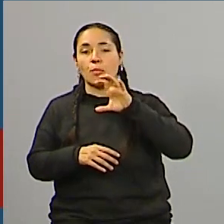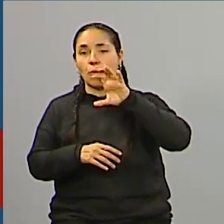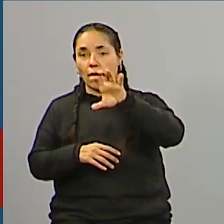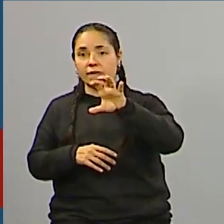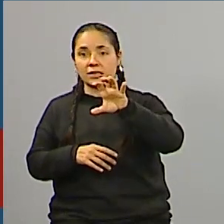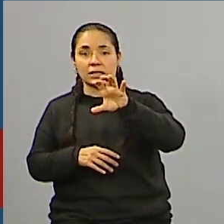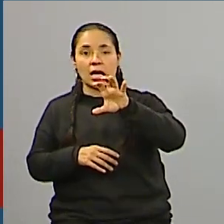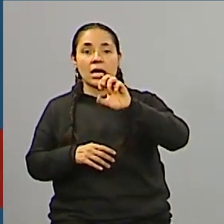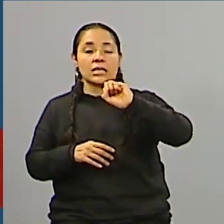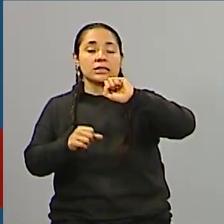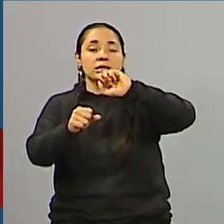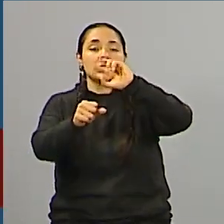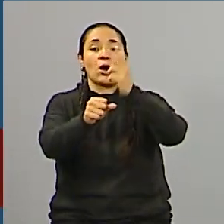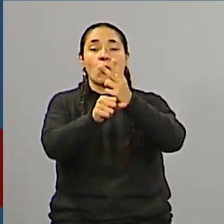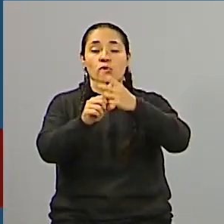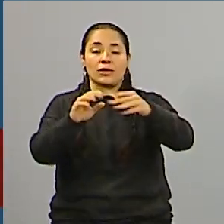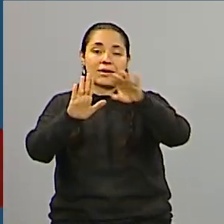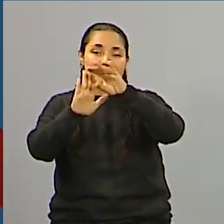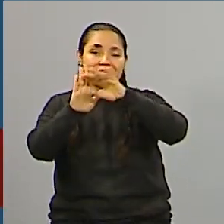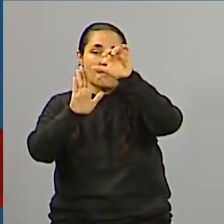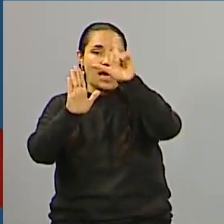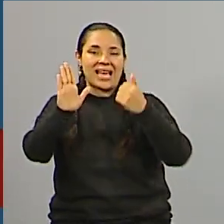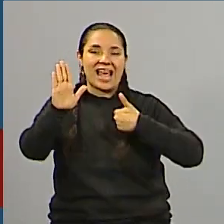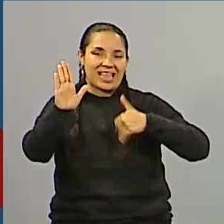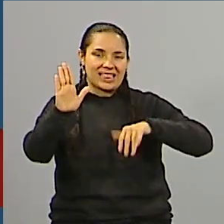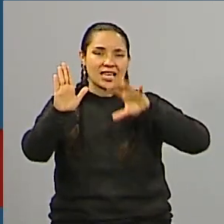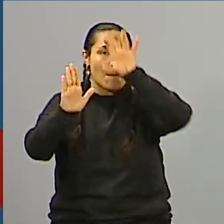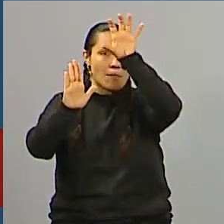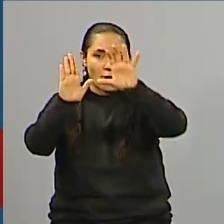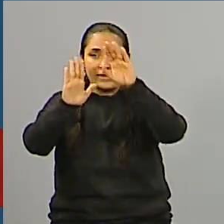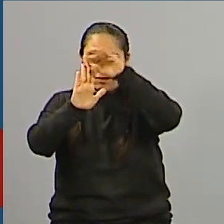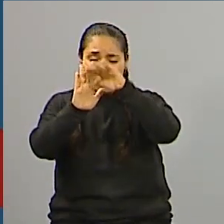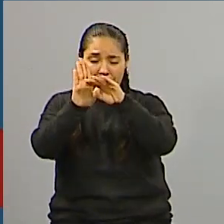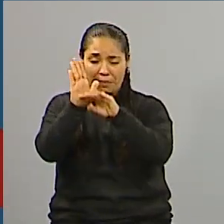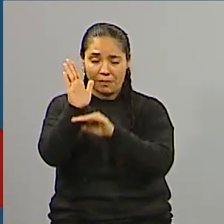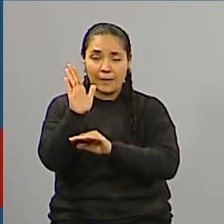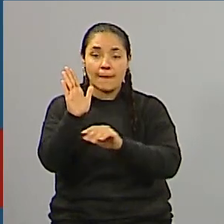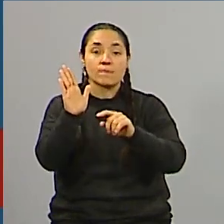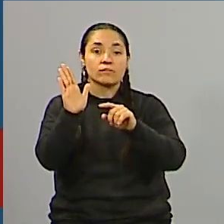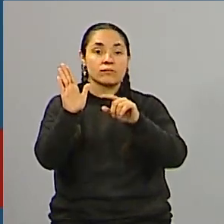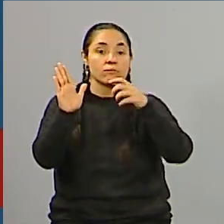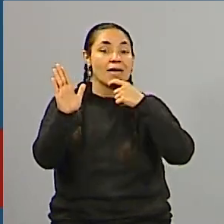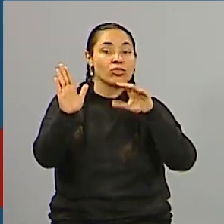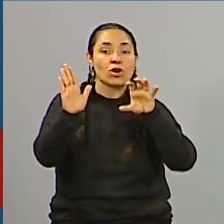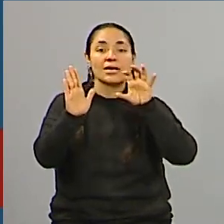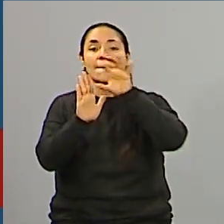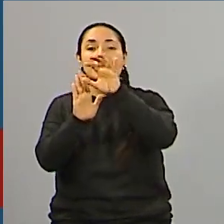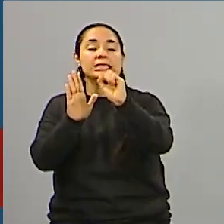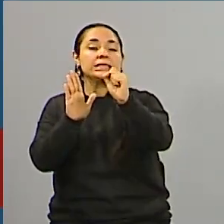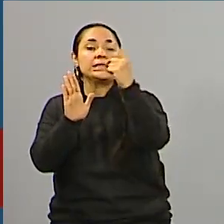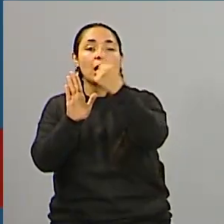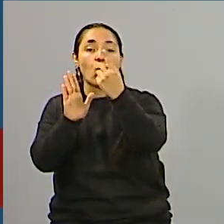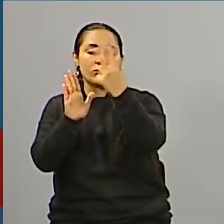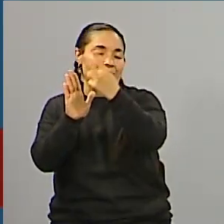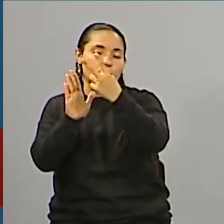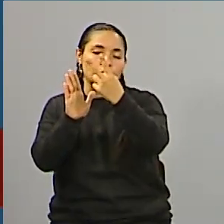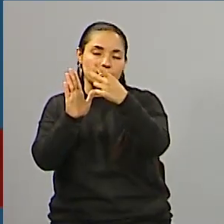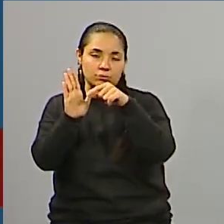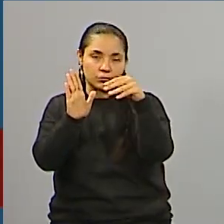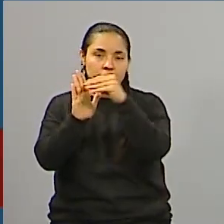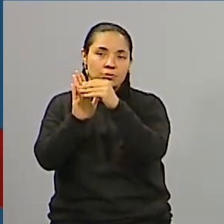enero. La verdad que teníamos un enero pronosticado con una alta ocupación y no fue así. Creemos